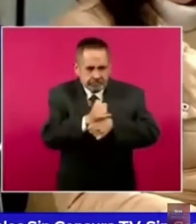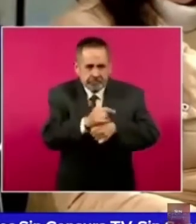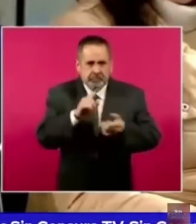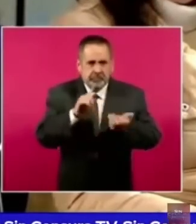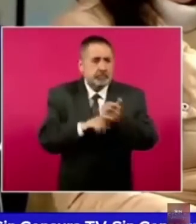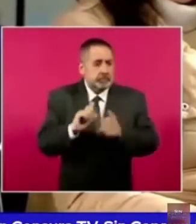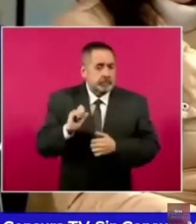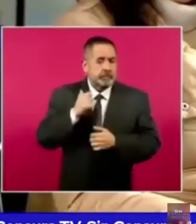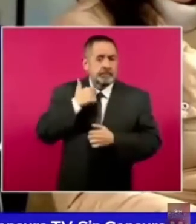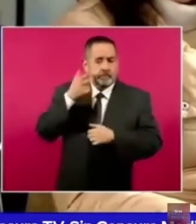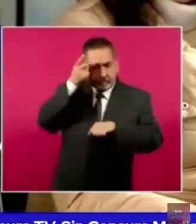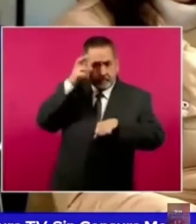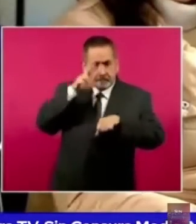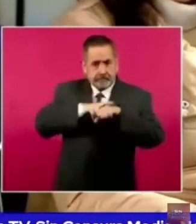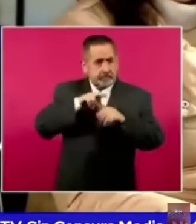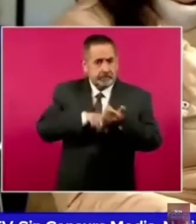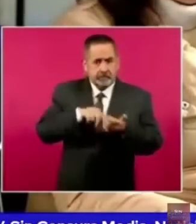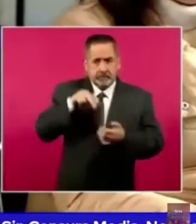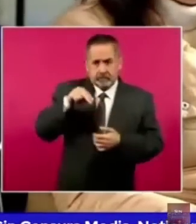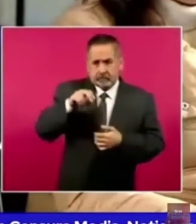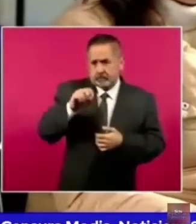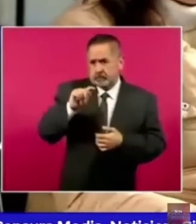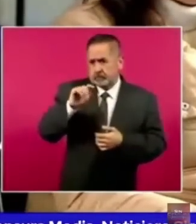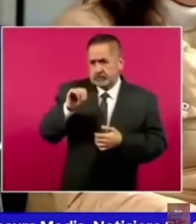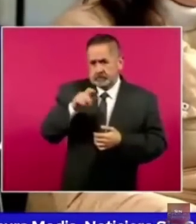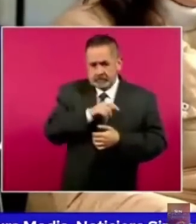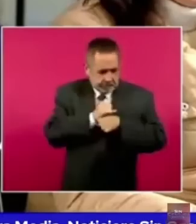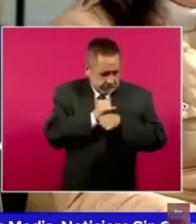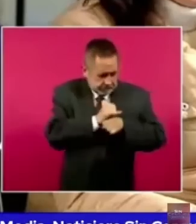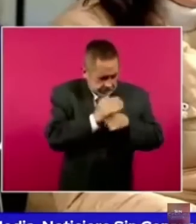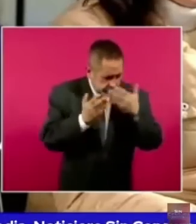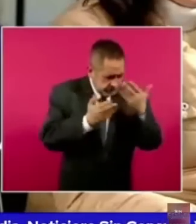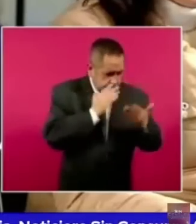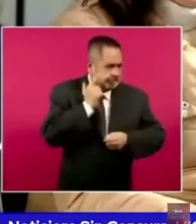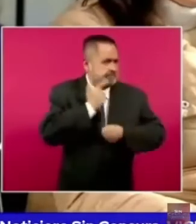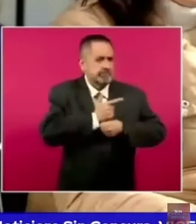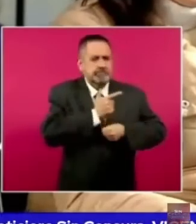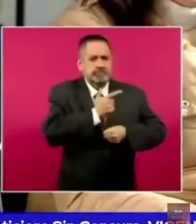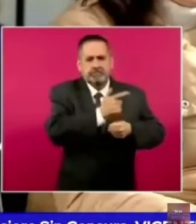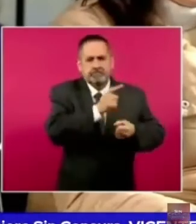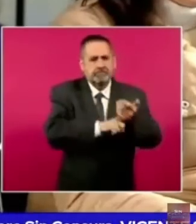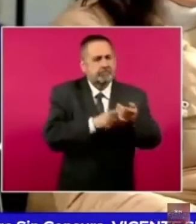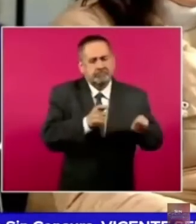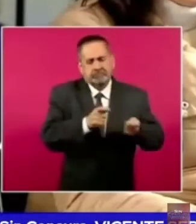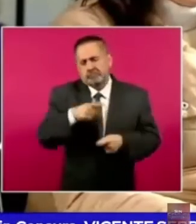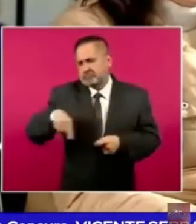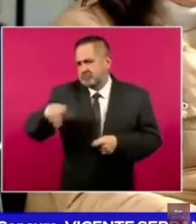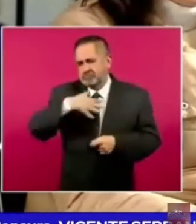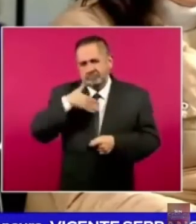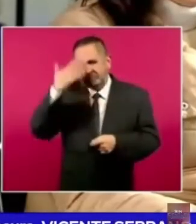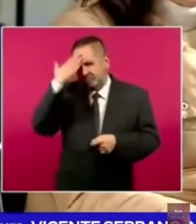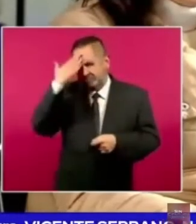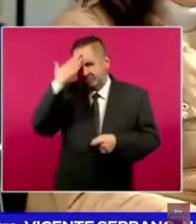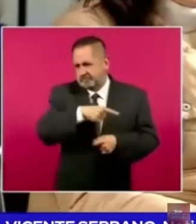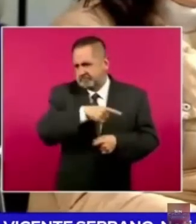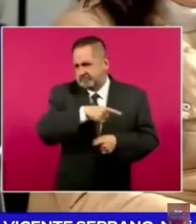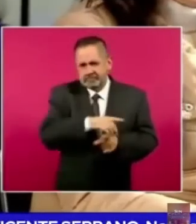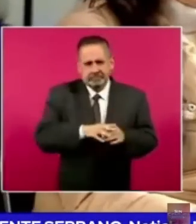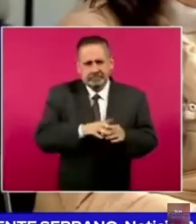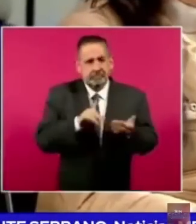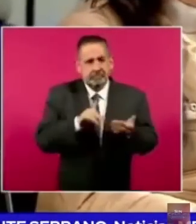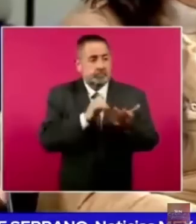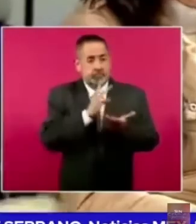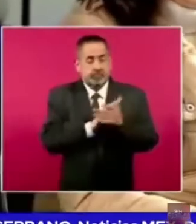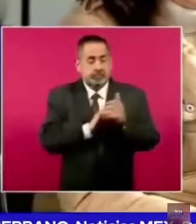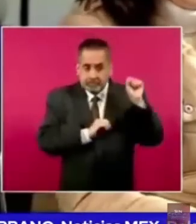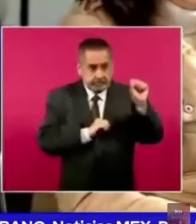los exdirectores de Notimex, el manejo que hubo en esa agencia que sabemos no solamente del